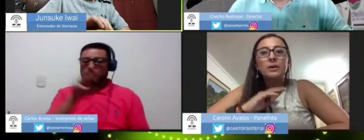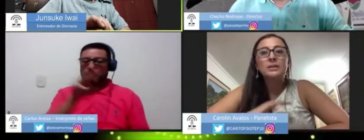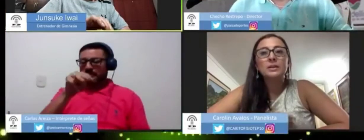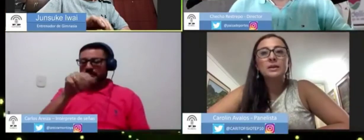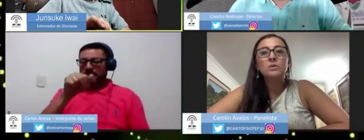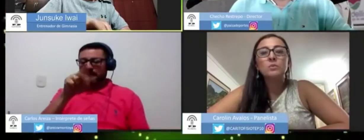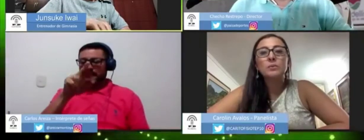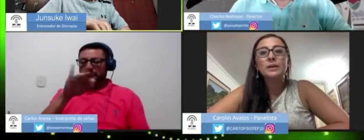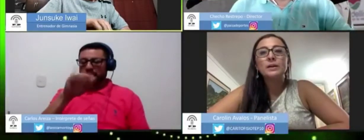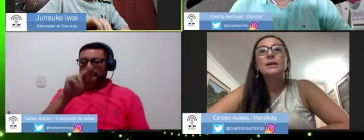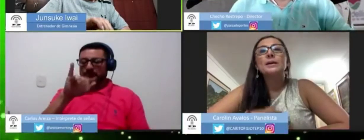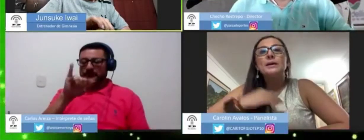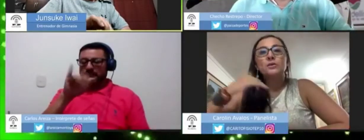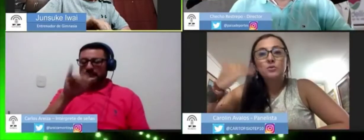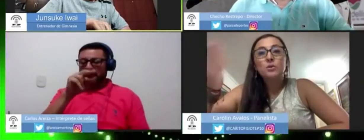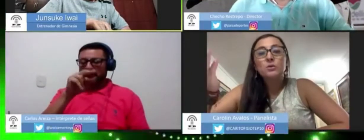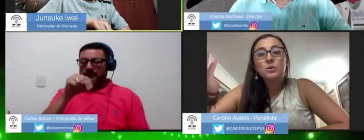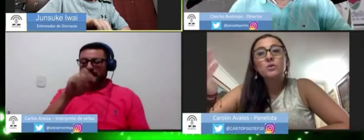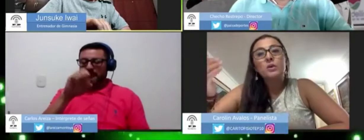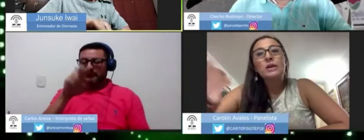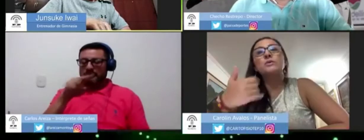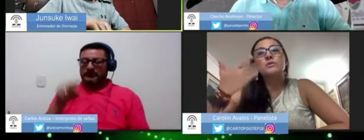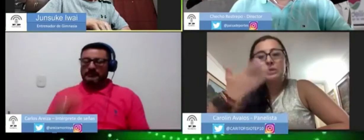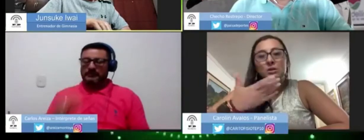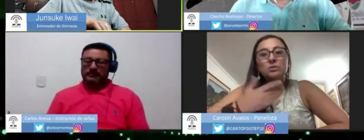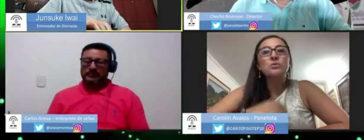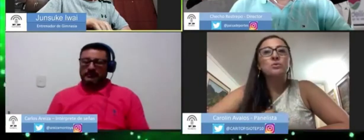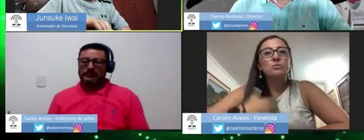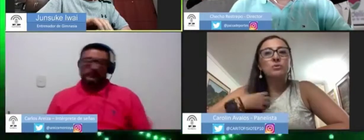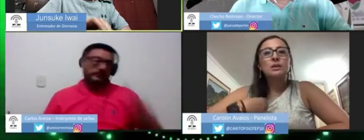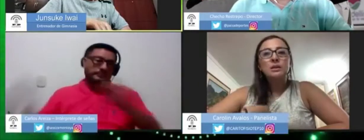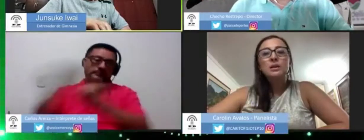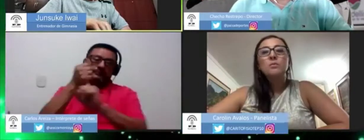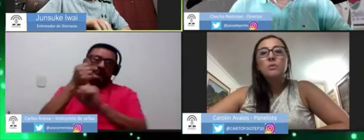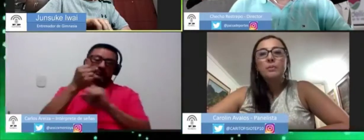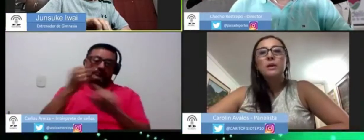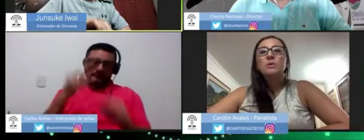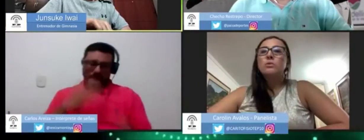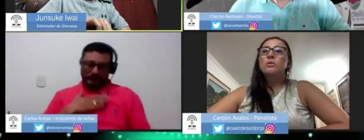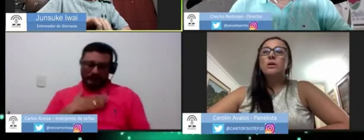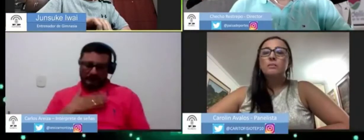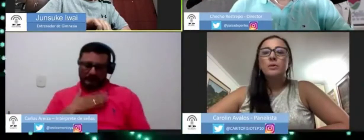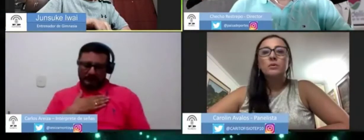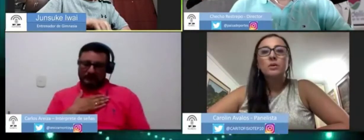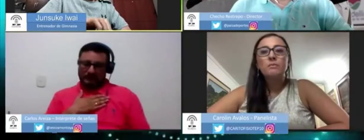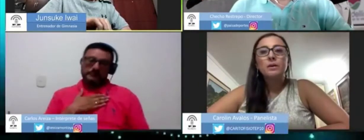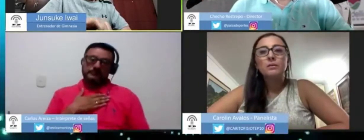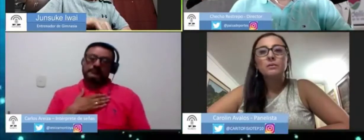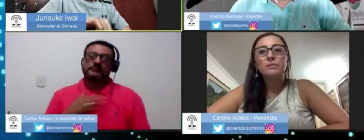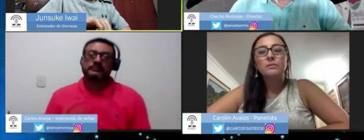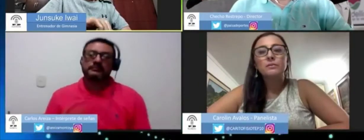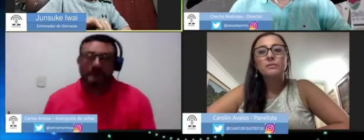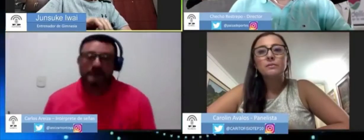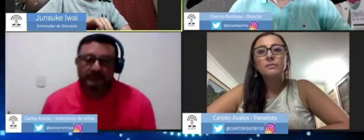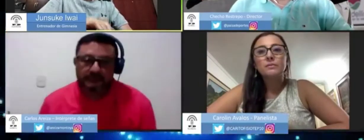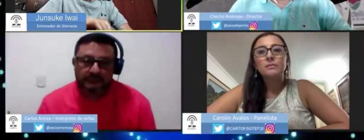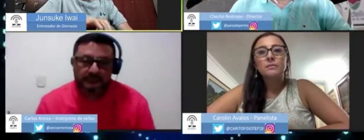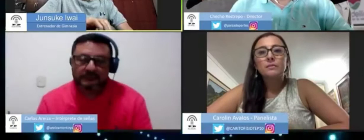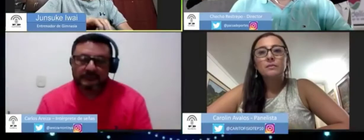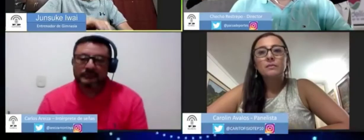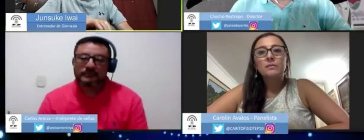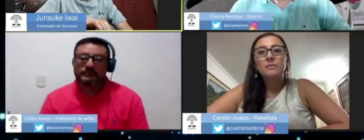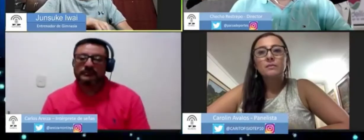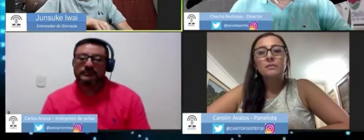puedan llegar a cumplir no solo el sueño de ellos, sino el suyo, de tener un pupilo campeón olímpico? Es ambiente